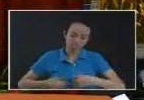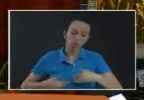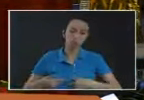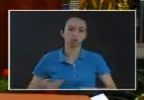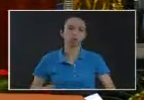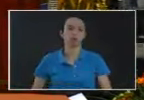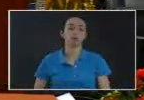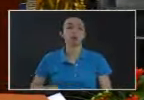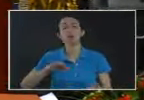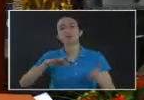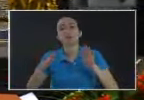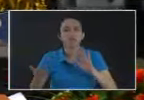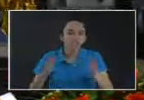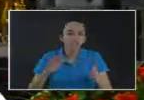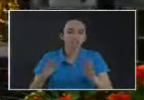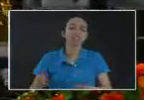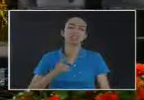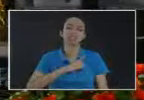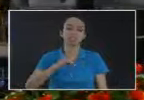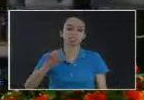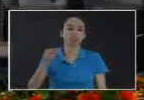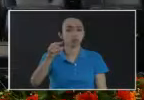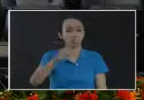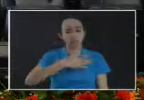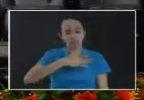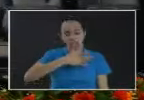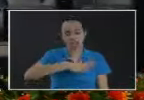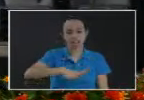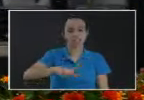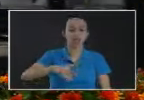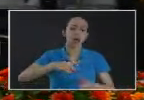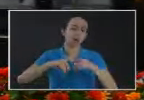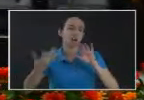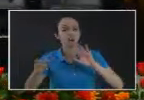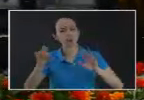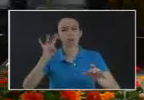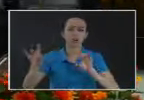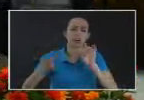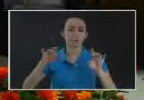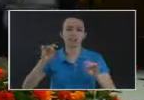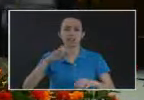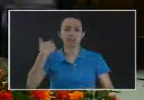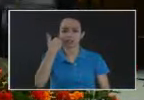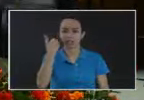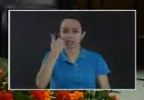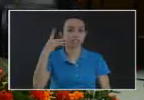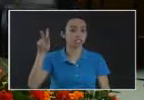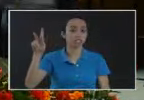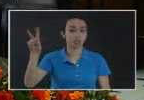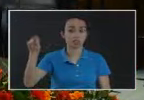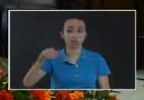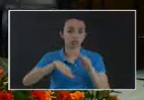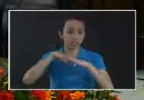Puede ser que te hayas querido amargar por alguna enfermedad que no sales.